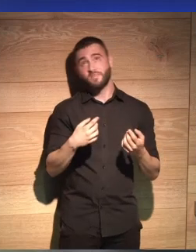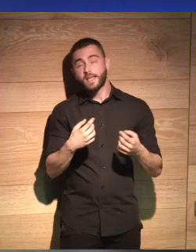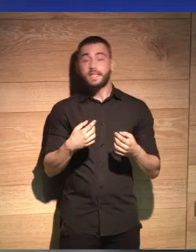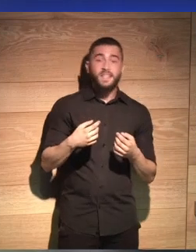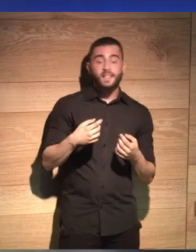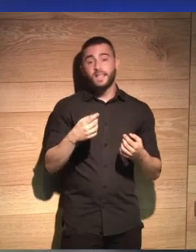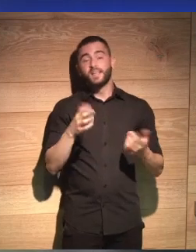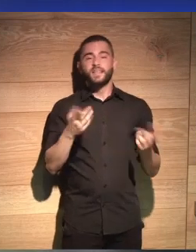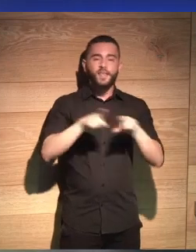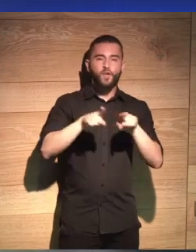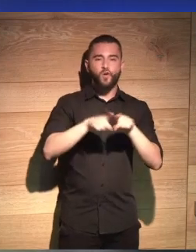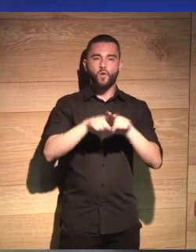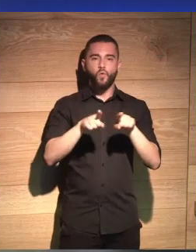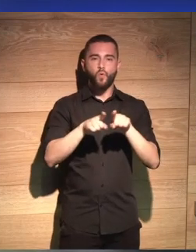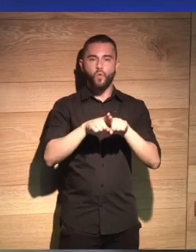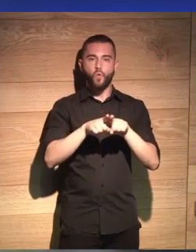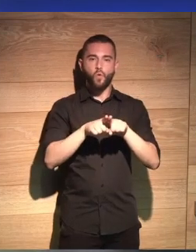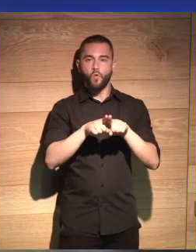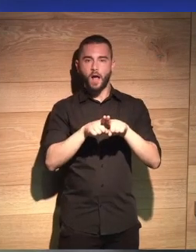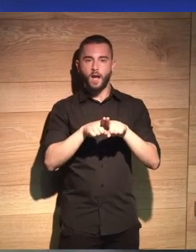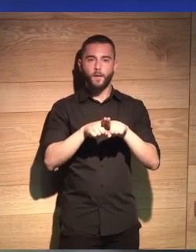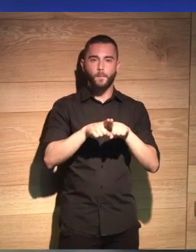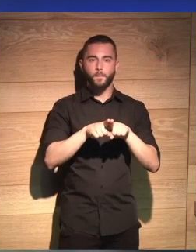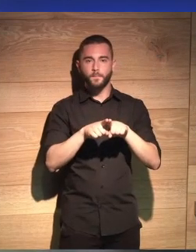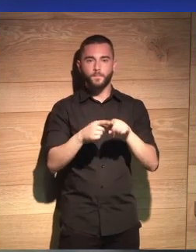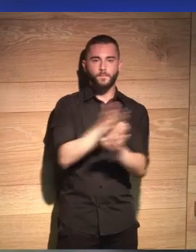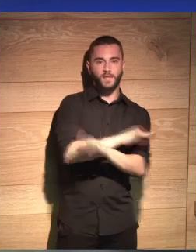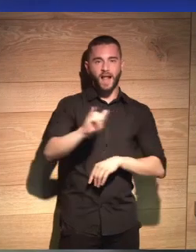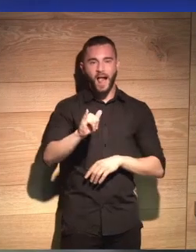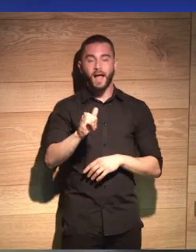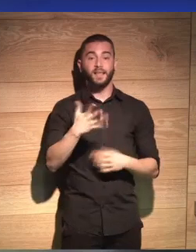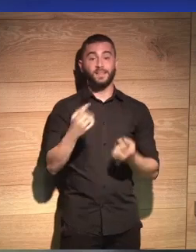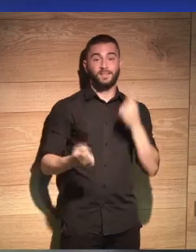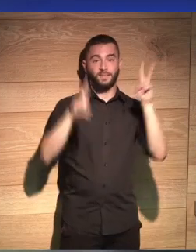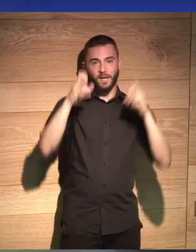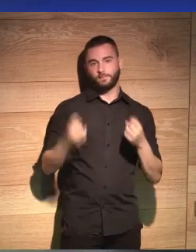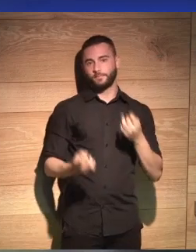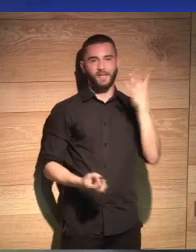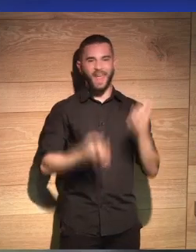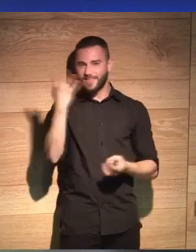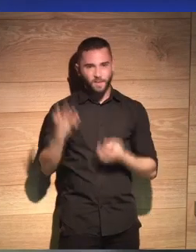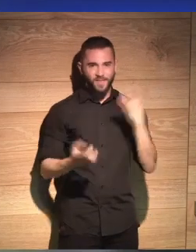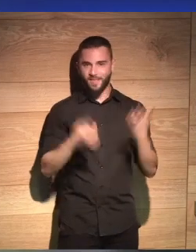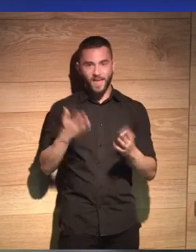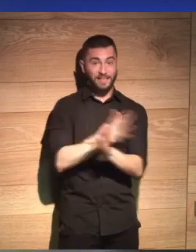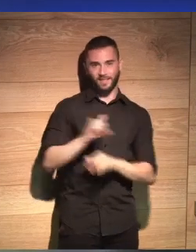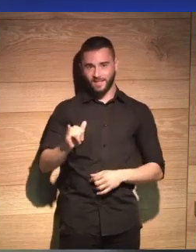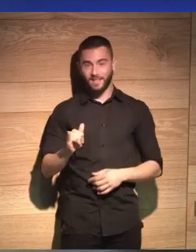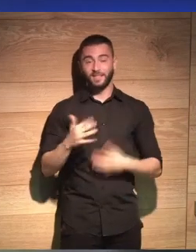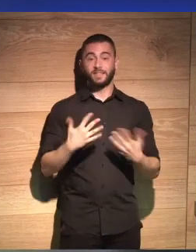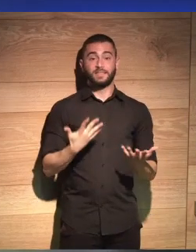una precondición de la creatividad, es decir,